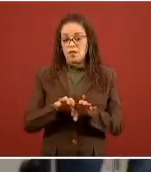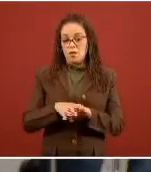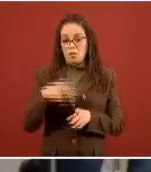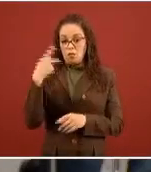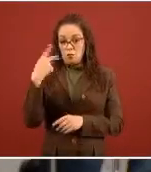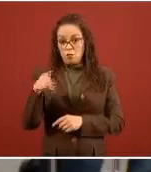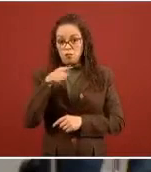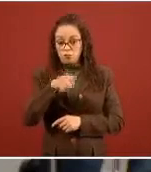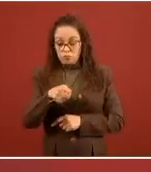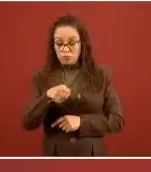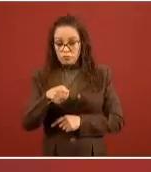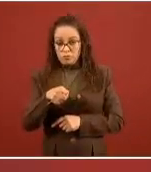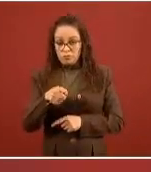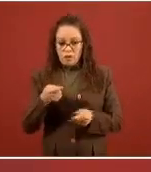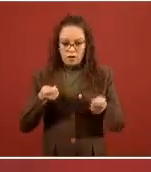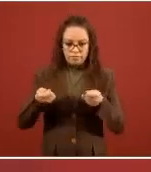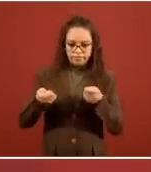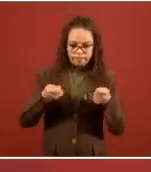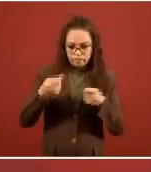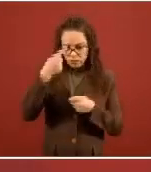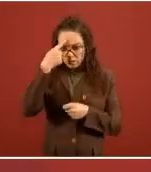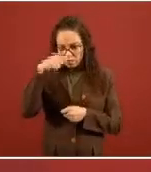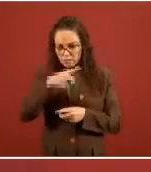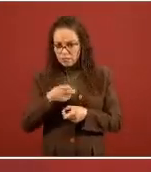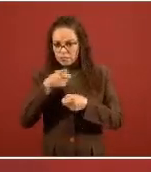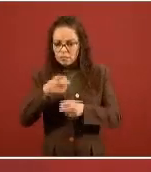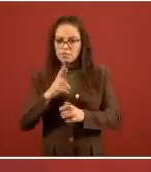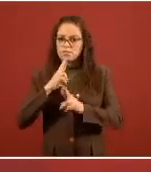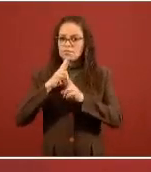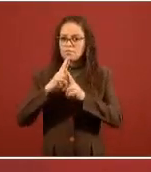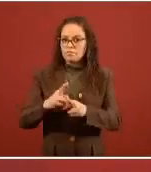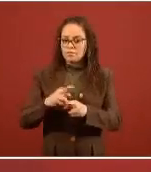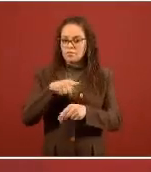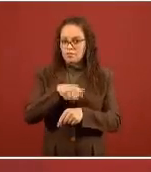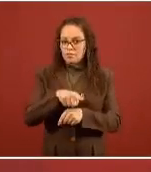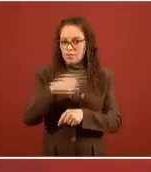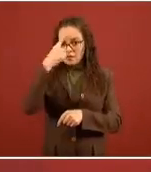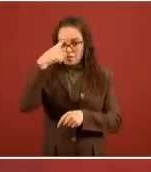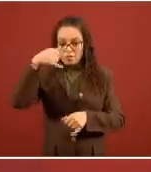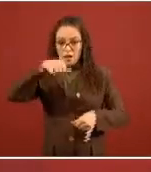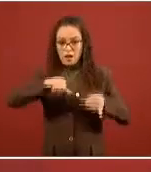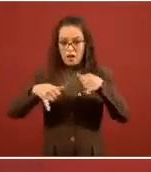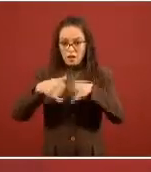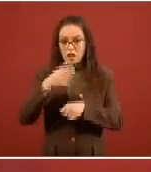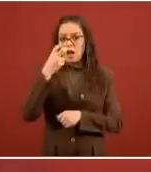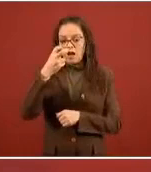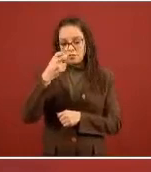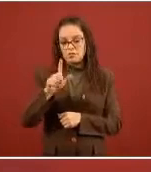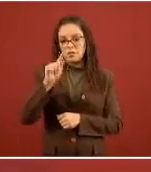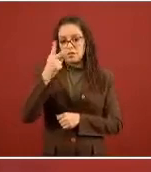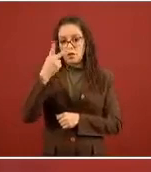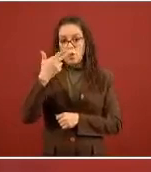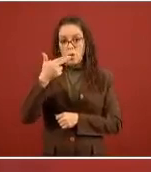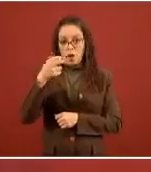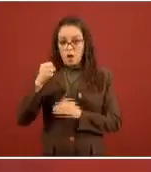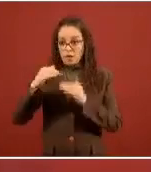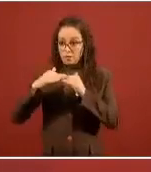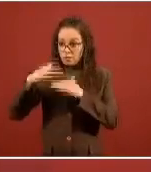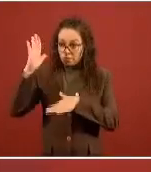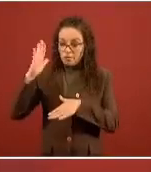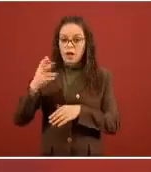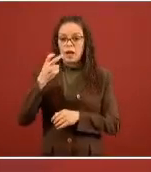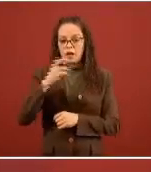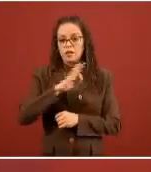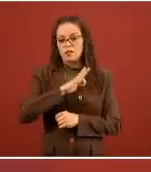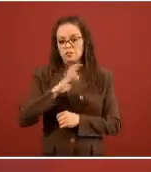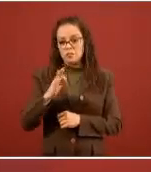calidad para resultados de laboratorio es precisamente o sea, después de 72 horas se considera ya que un resultado